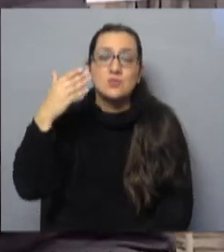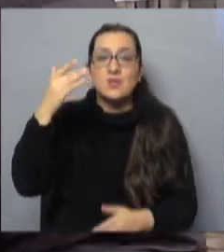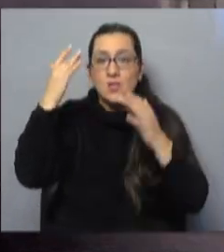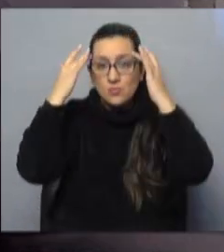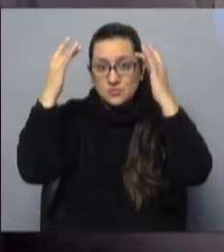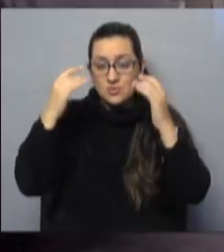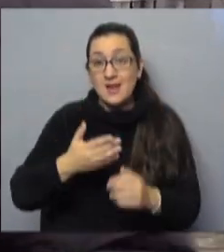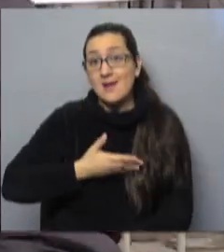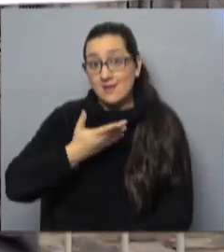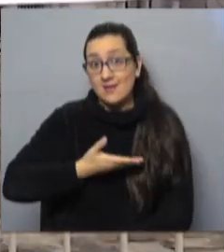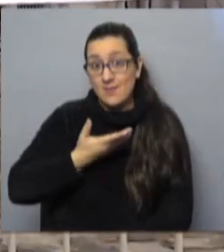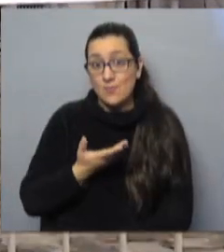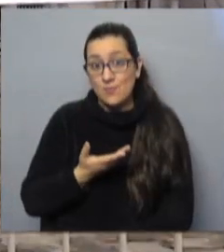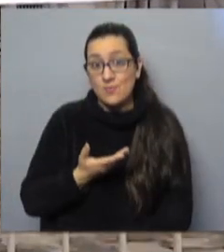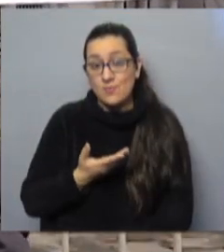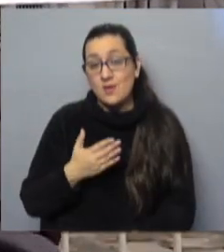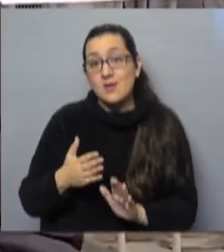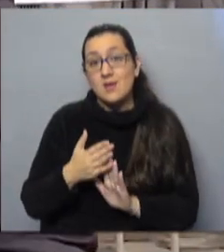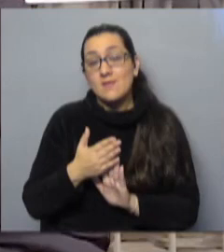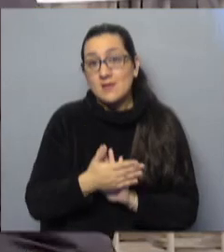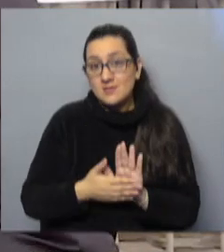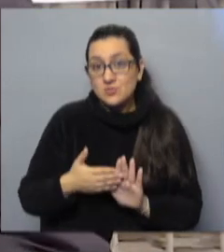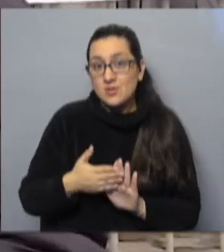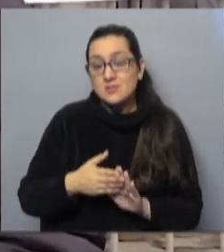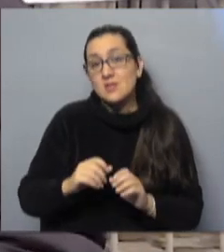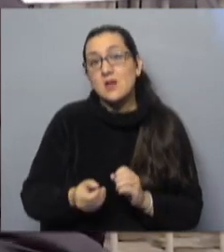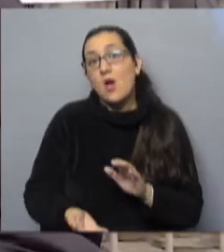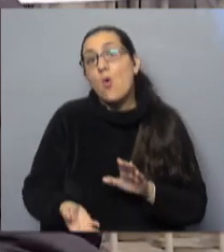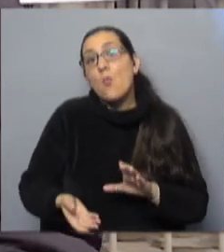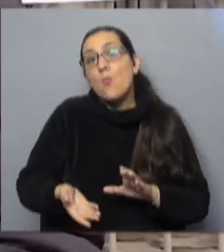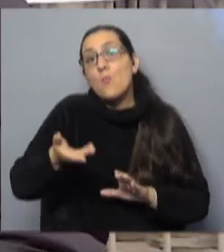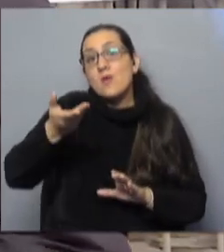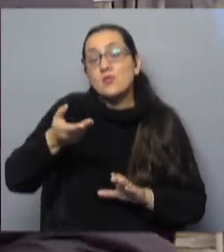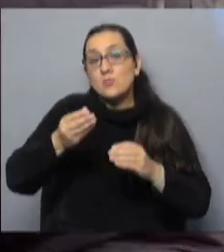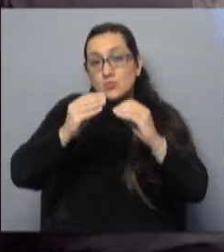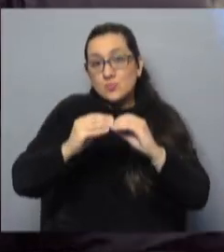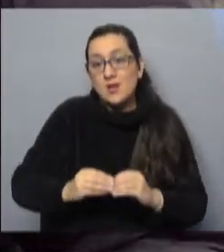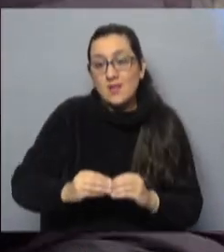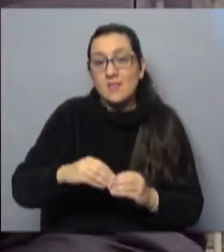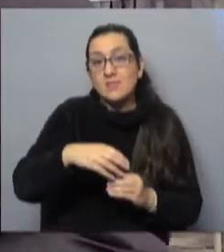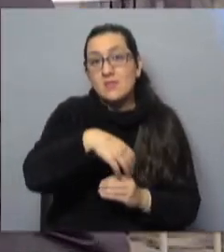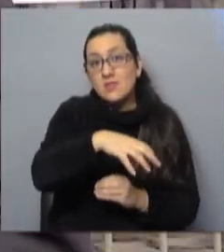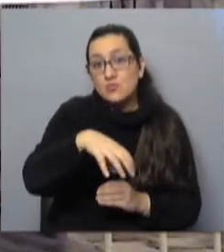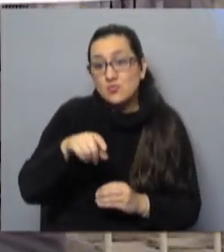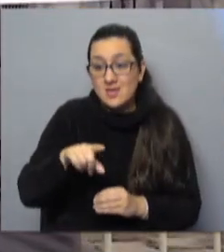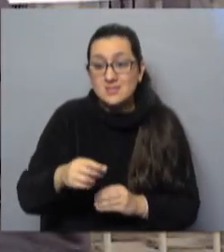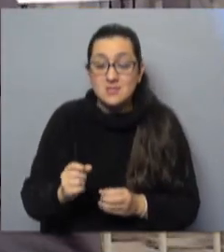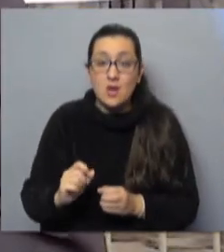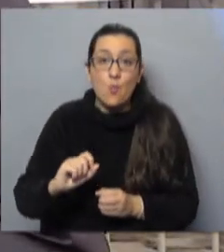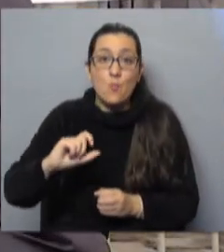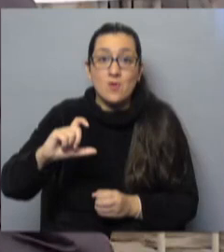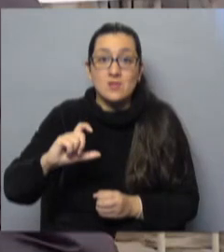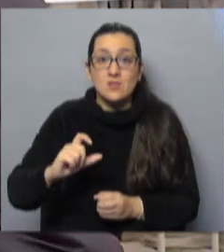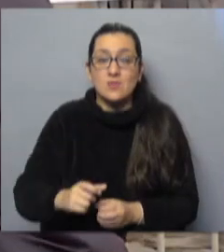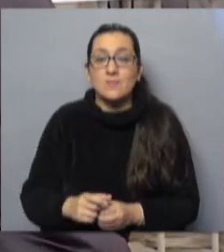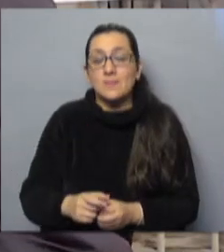el reclamo a nivel nacional es el aumento presupuestal la distribución de eso de ese aumento que se revierta el